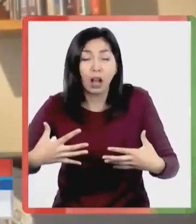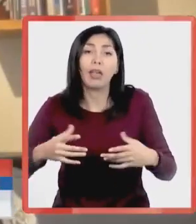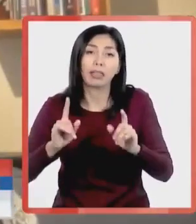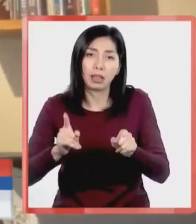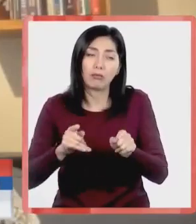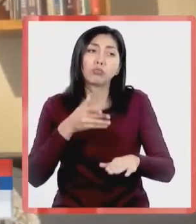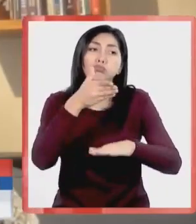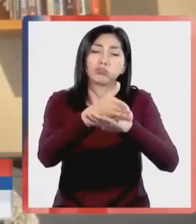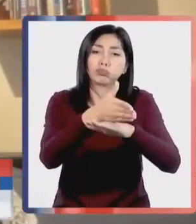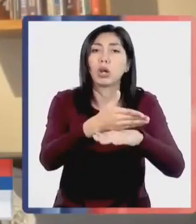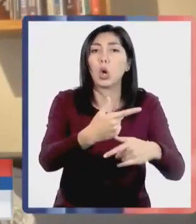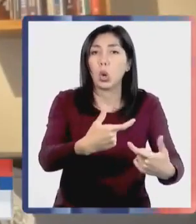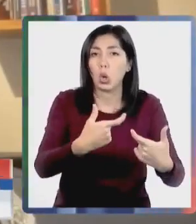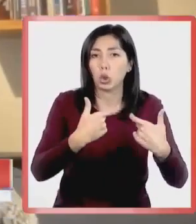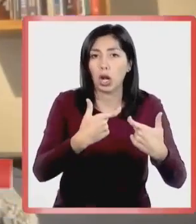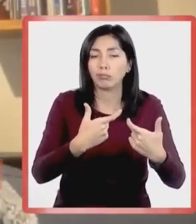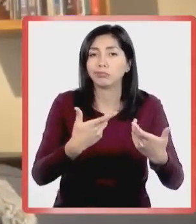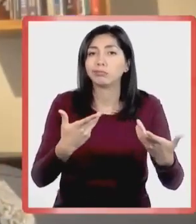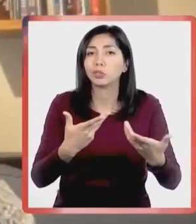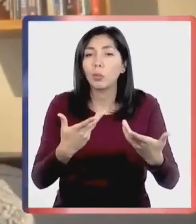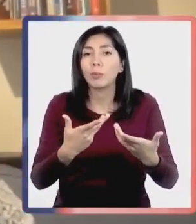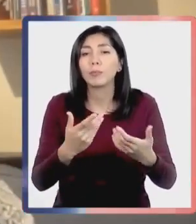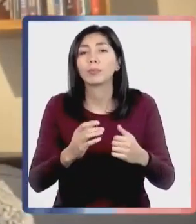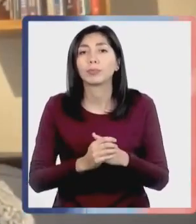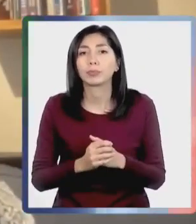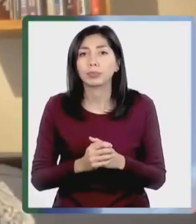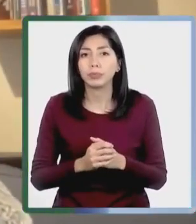obesidad, uno debería hacerse pesquisa y la pesquisa se